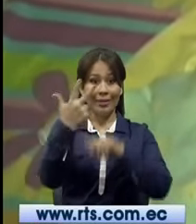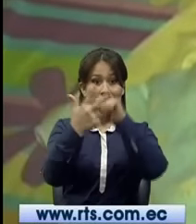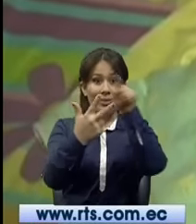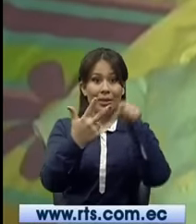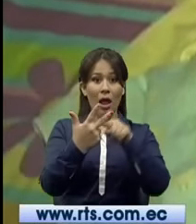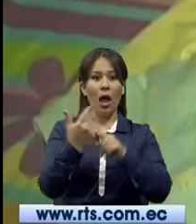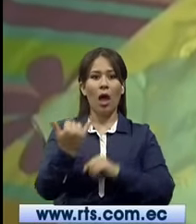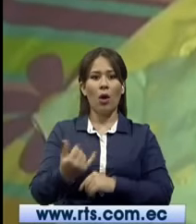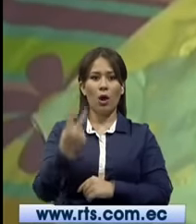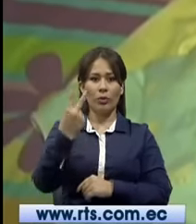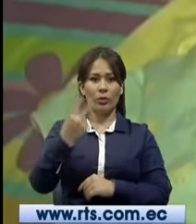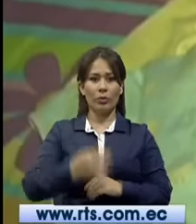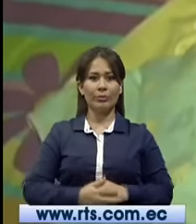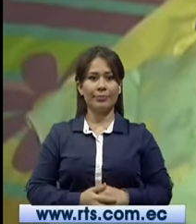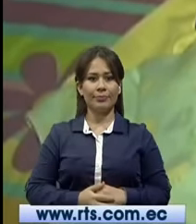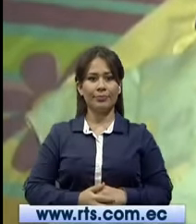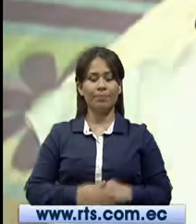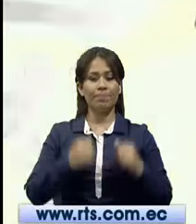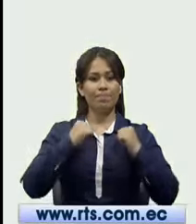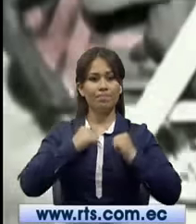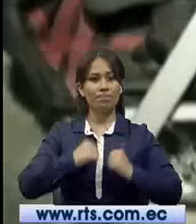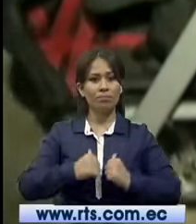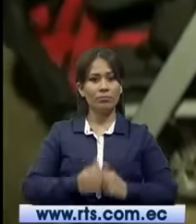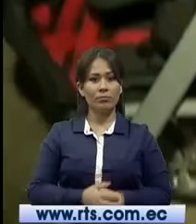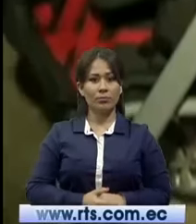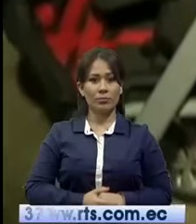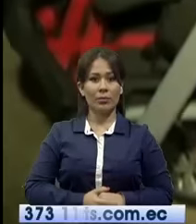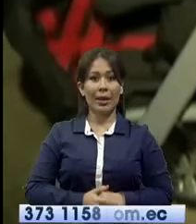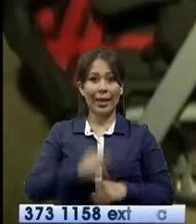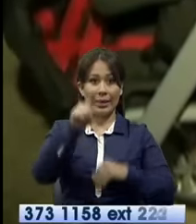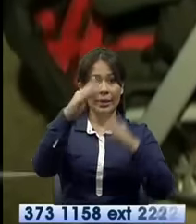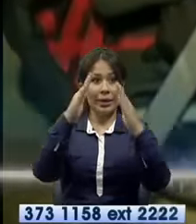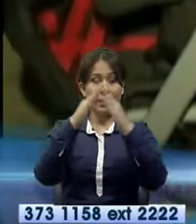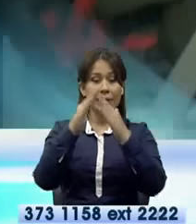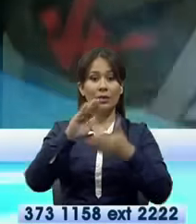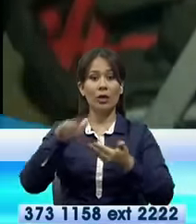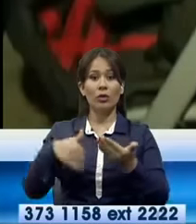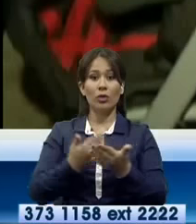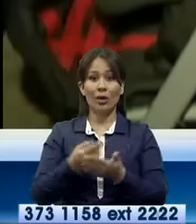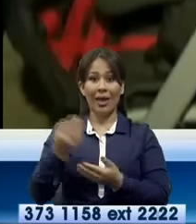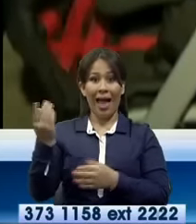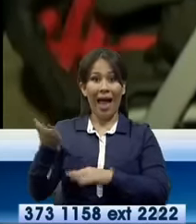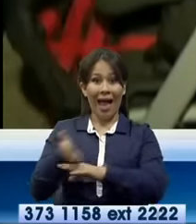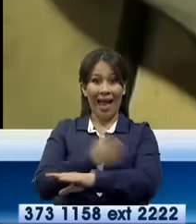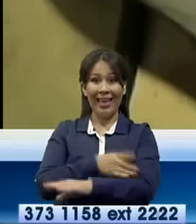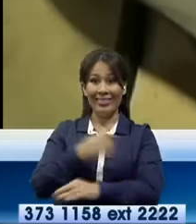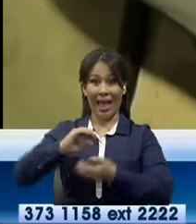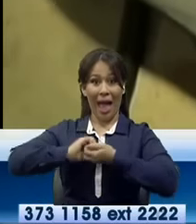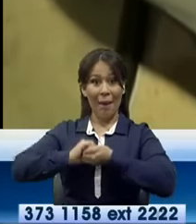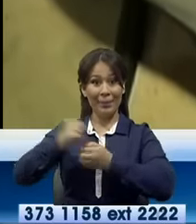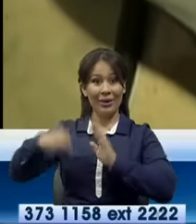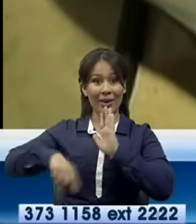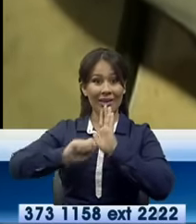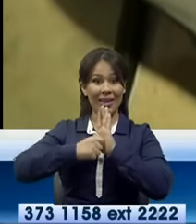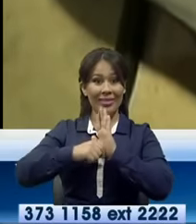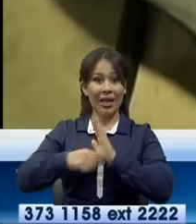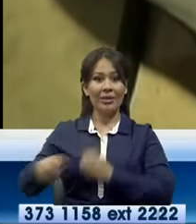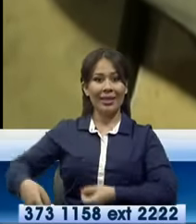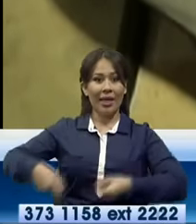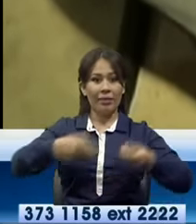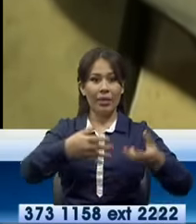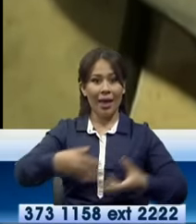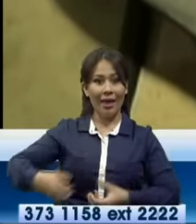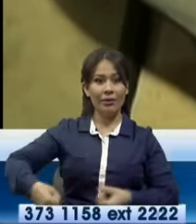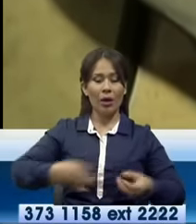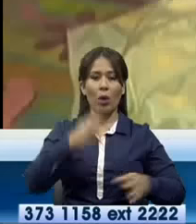está destrozada con sus 2 muchachitas. En la vivienda están todos los donativos que hicieron nuestros amigos televidentes. Jamás pensaron